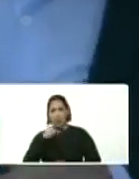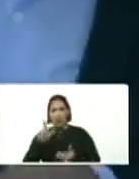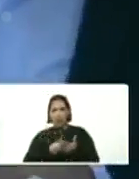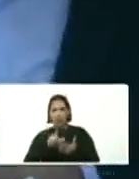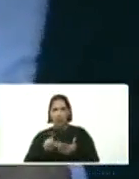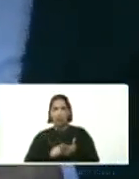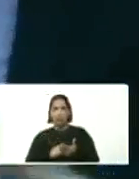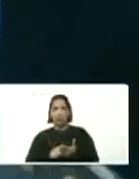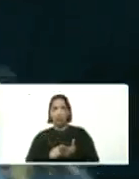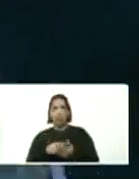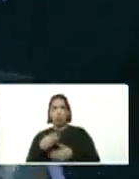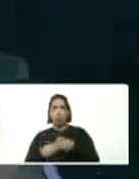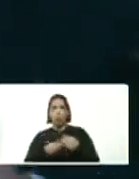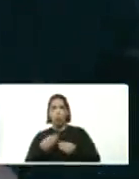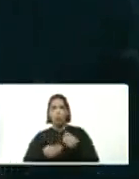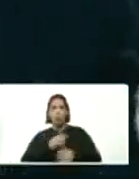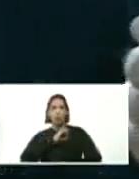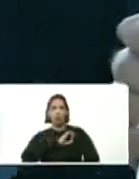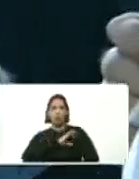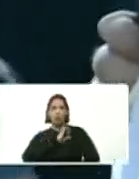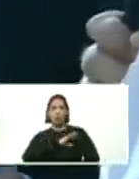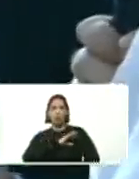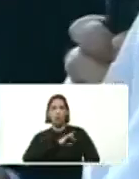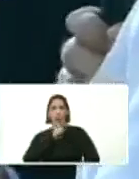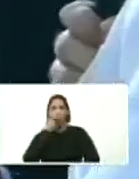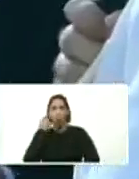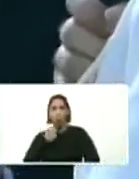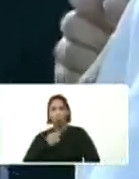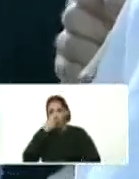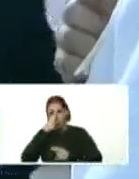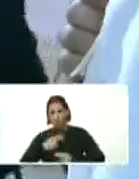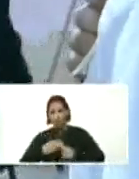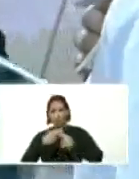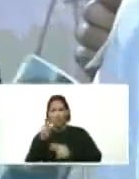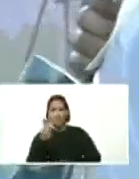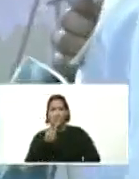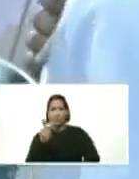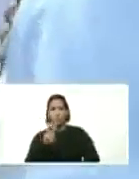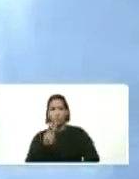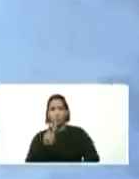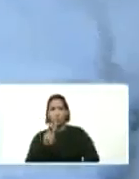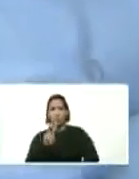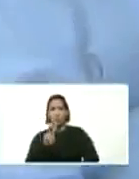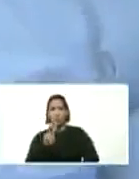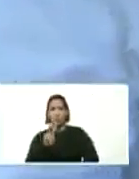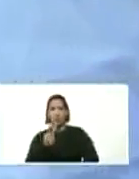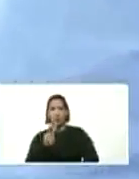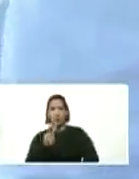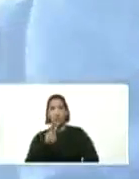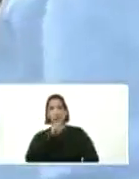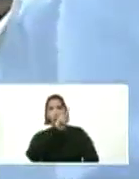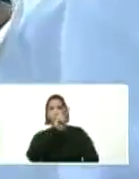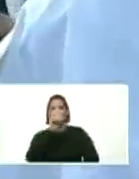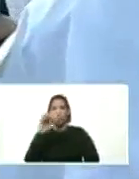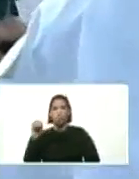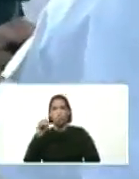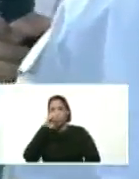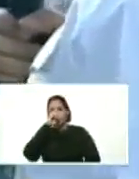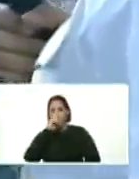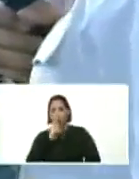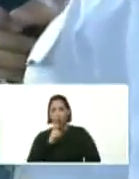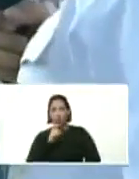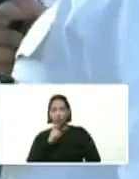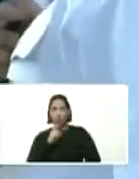lo hace un chileno en homenaje a Venezuela por el Bicentenario y que se llama